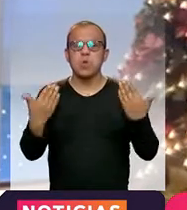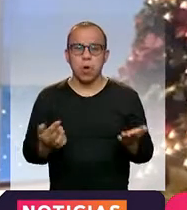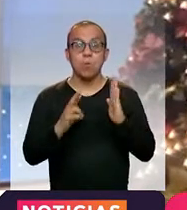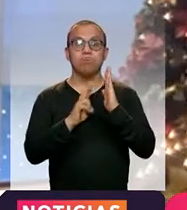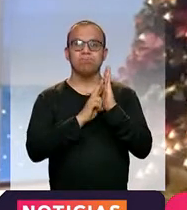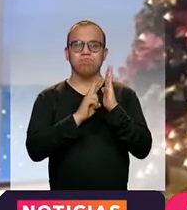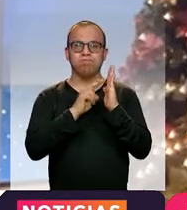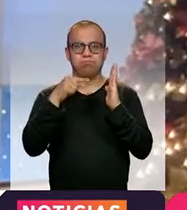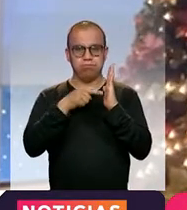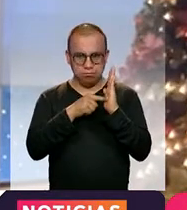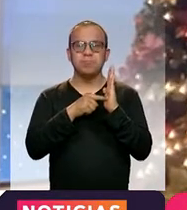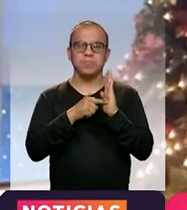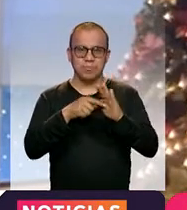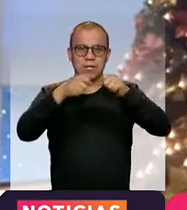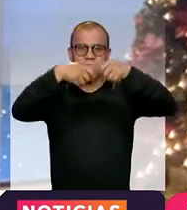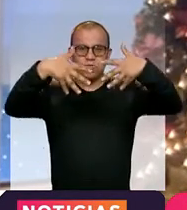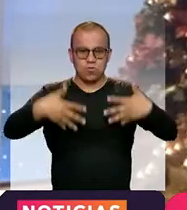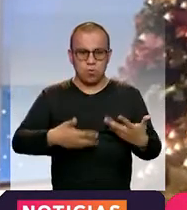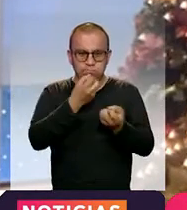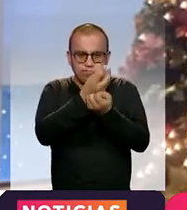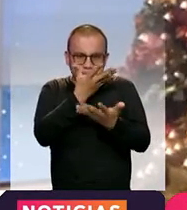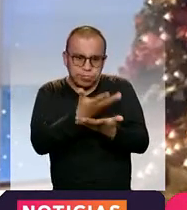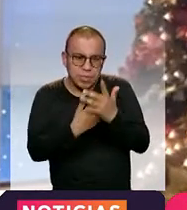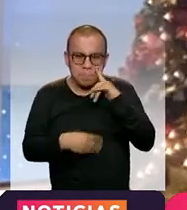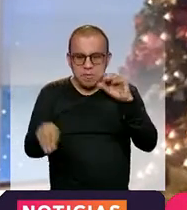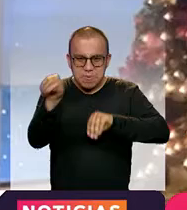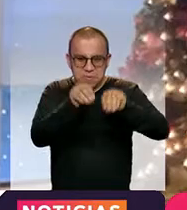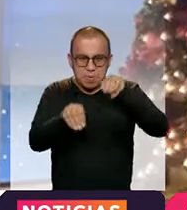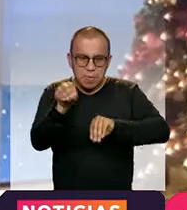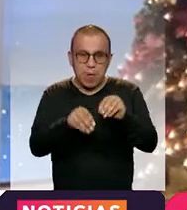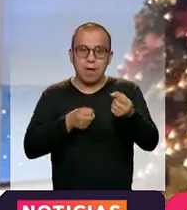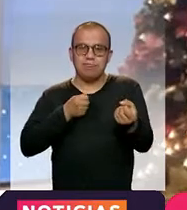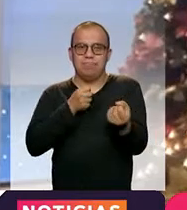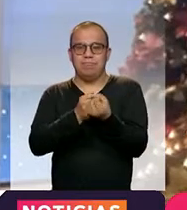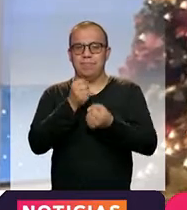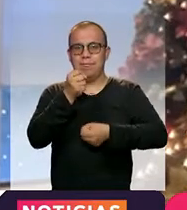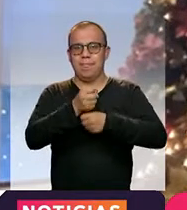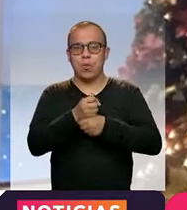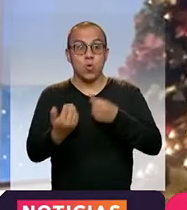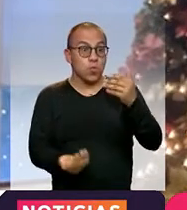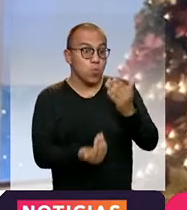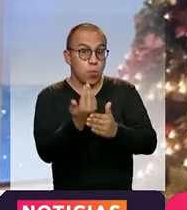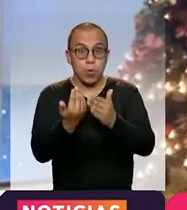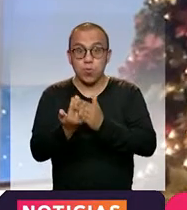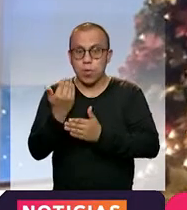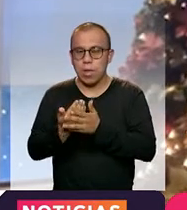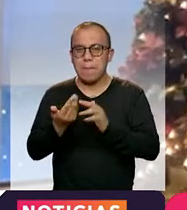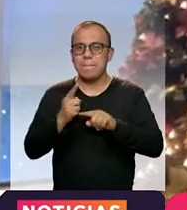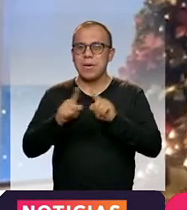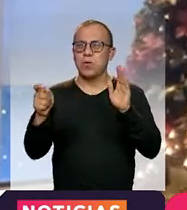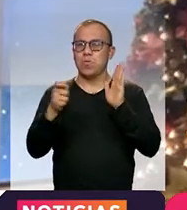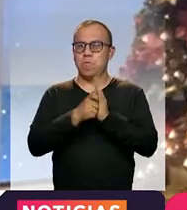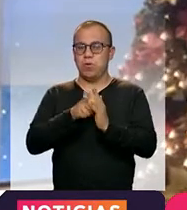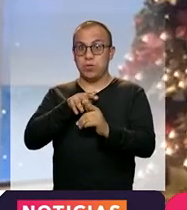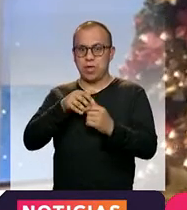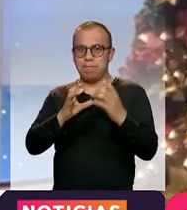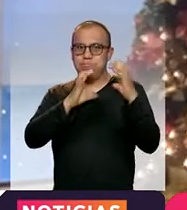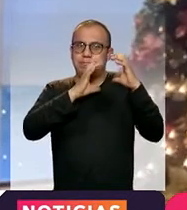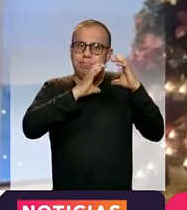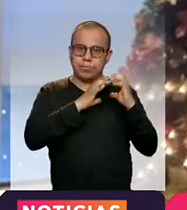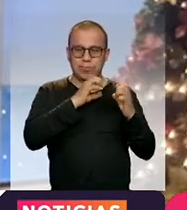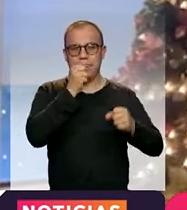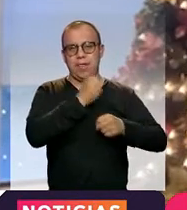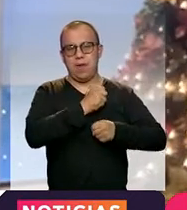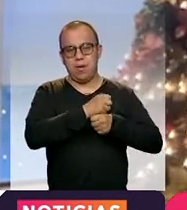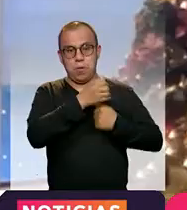reforma estructural laboral donde apoyemos el empleo, más generación de empleo, sin generar mayores cargas